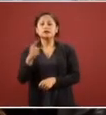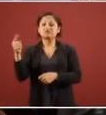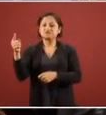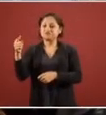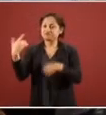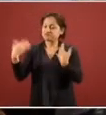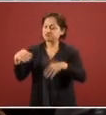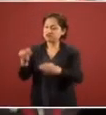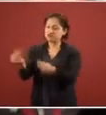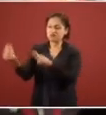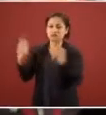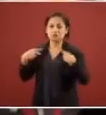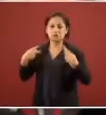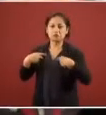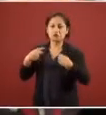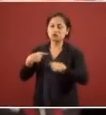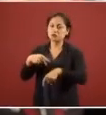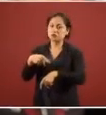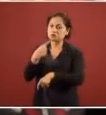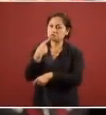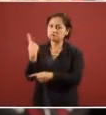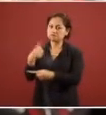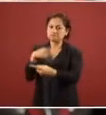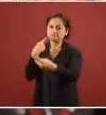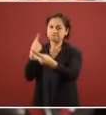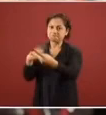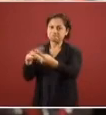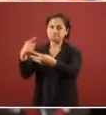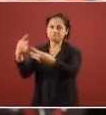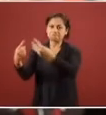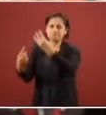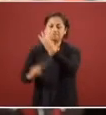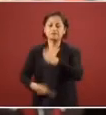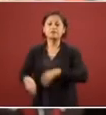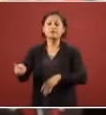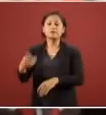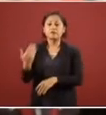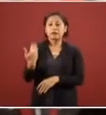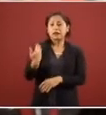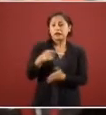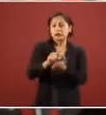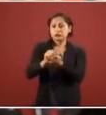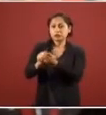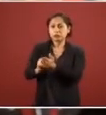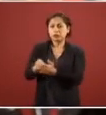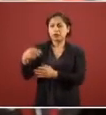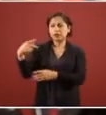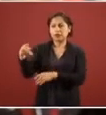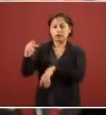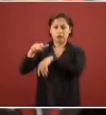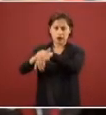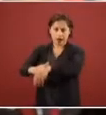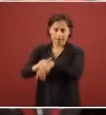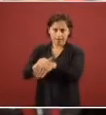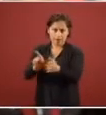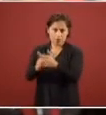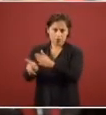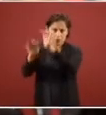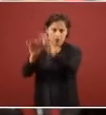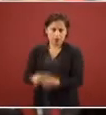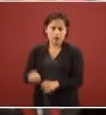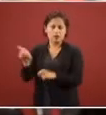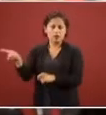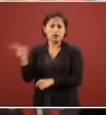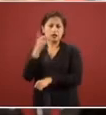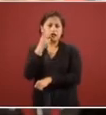días hubo un tuit de un periodista amigo de él, al que comenta que le llamó y le dijo que estaba